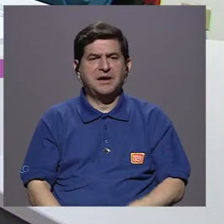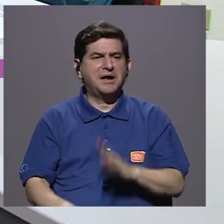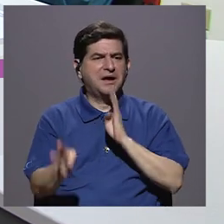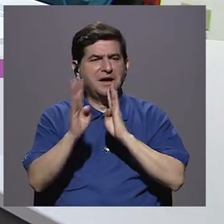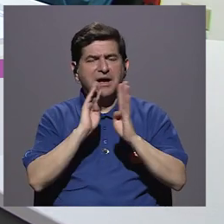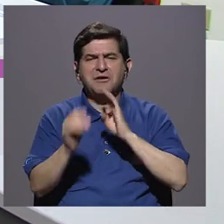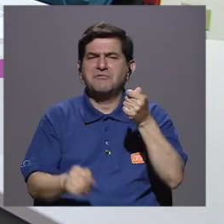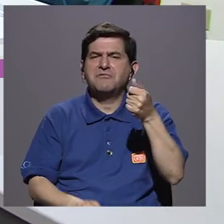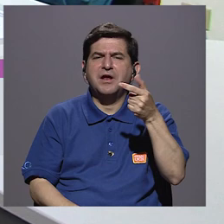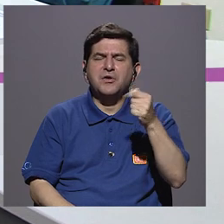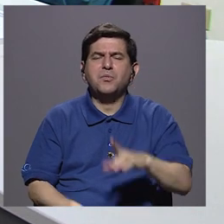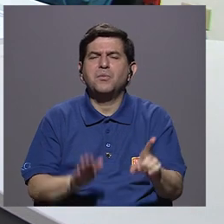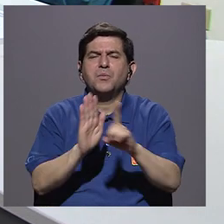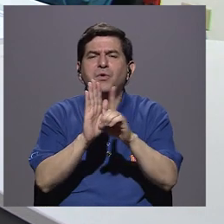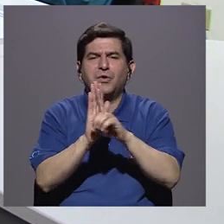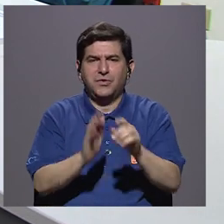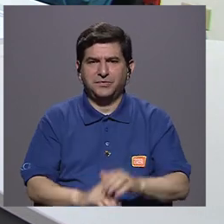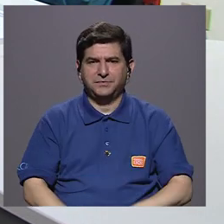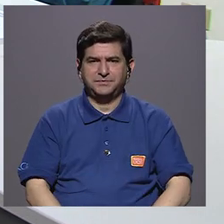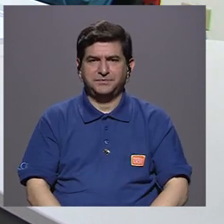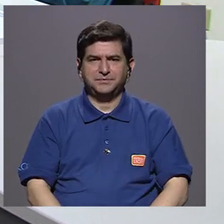también hablando un poquito de los derechos.